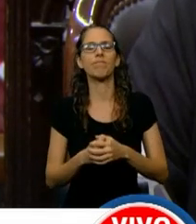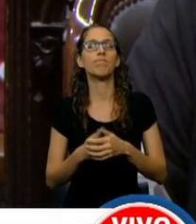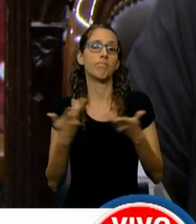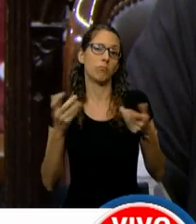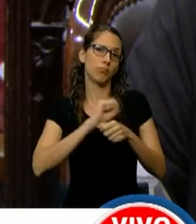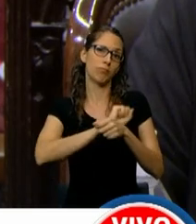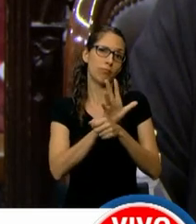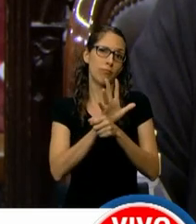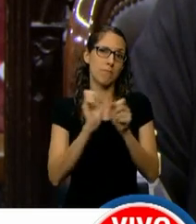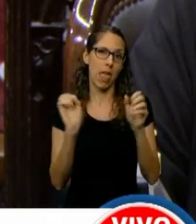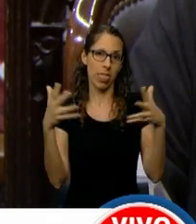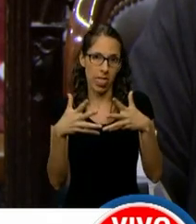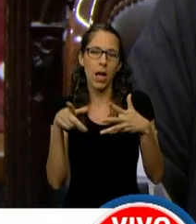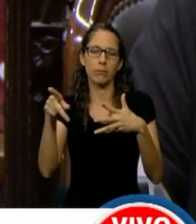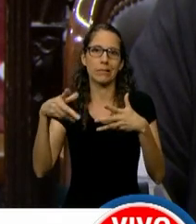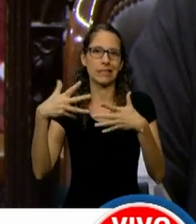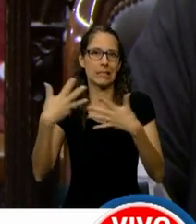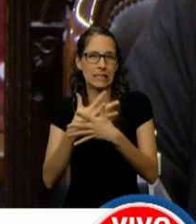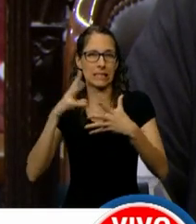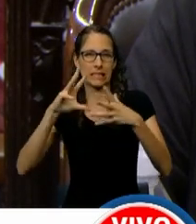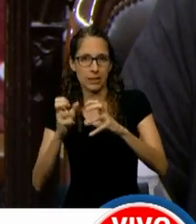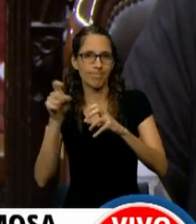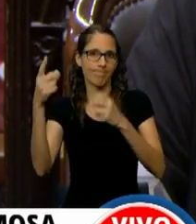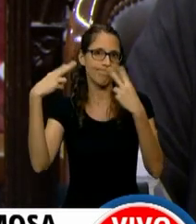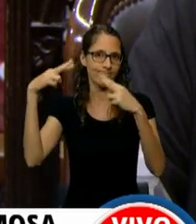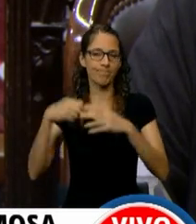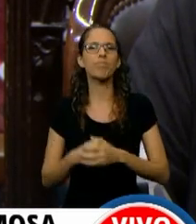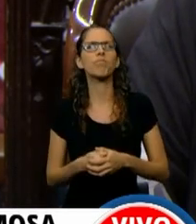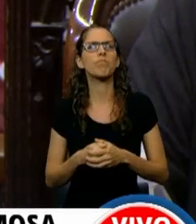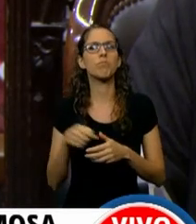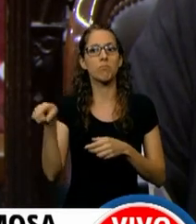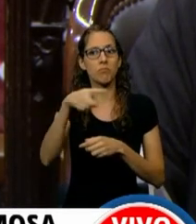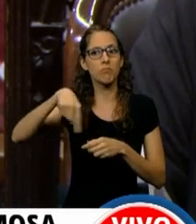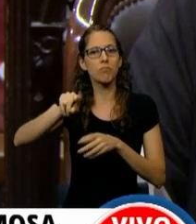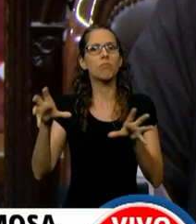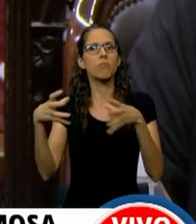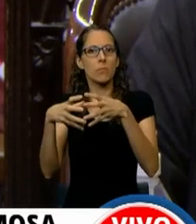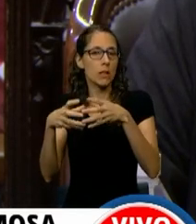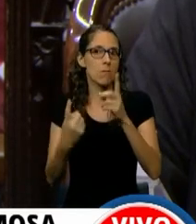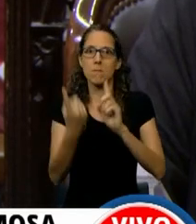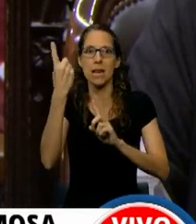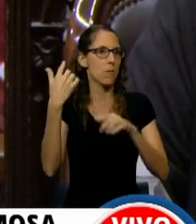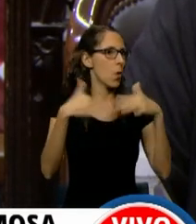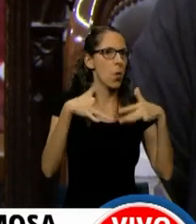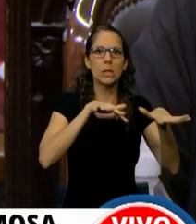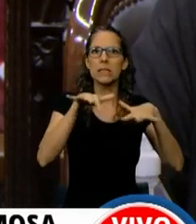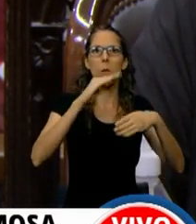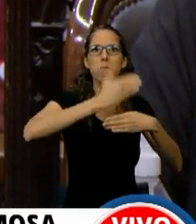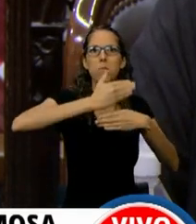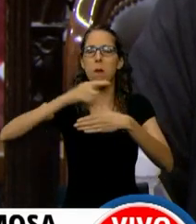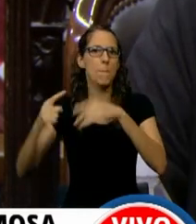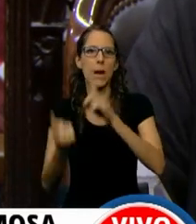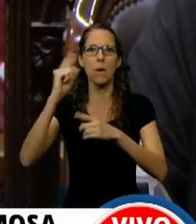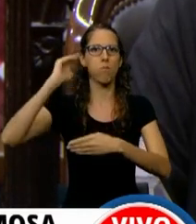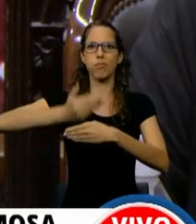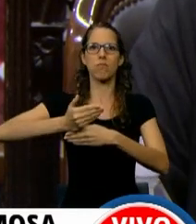por el coronavirus, por la pandemia, que fue uno de los primeros sectores que tuvo que cerrar y